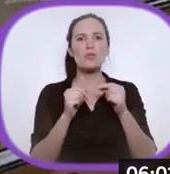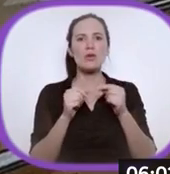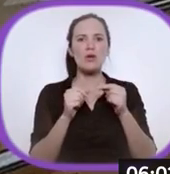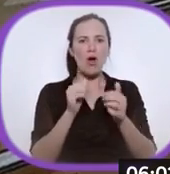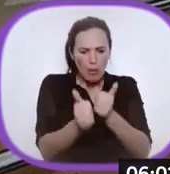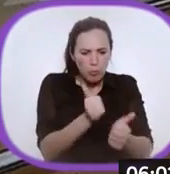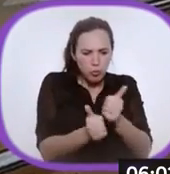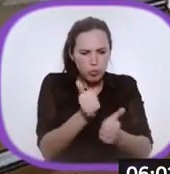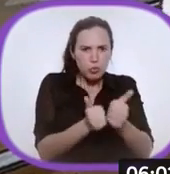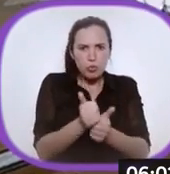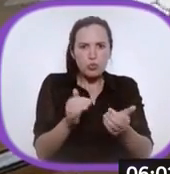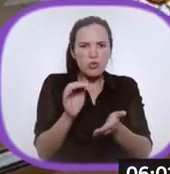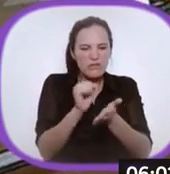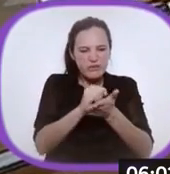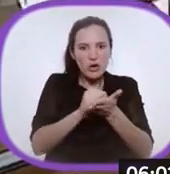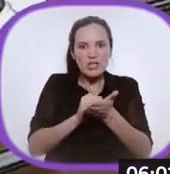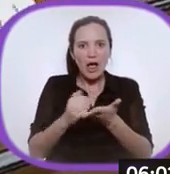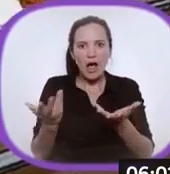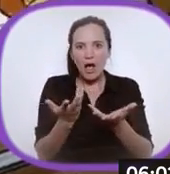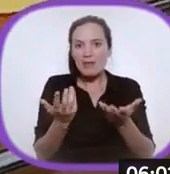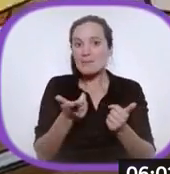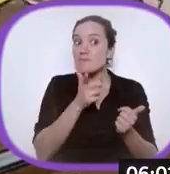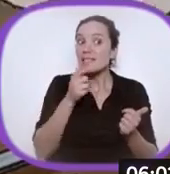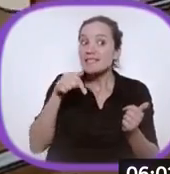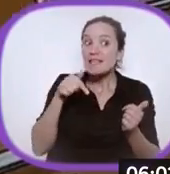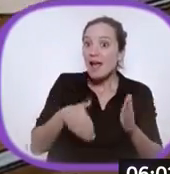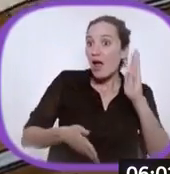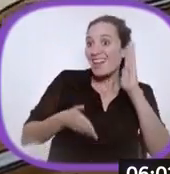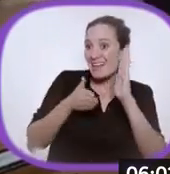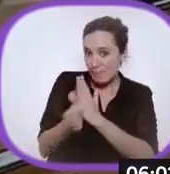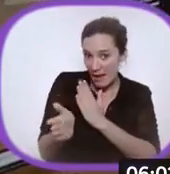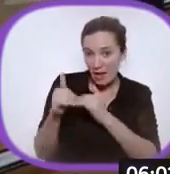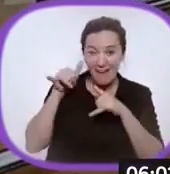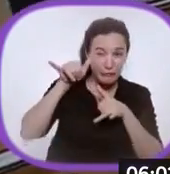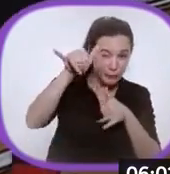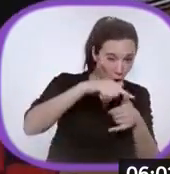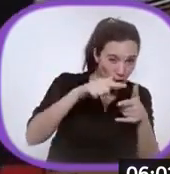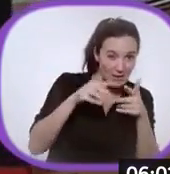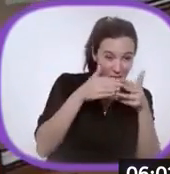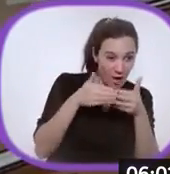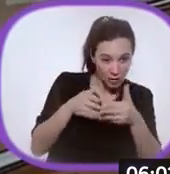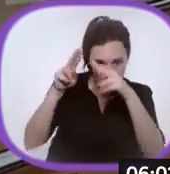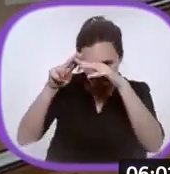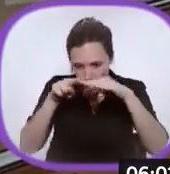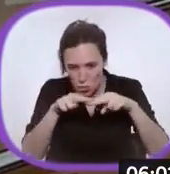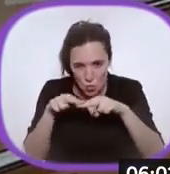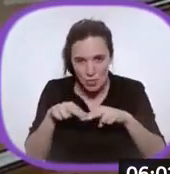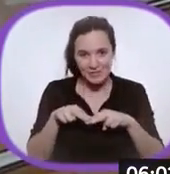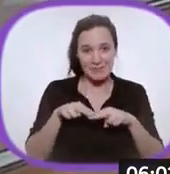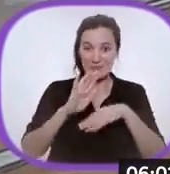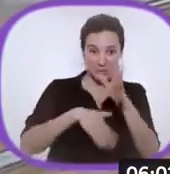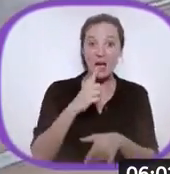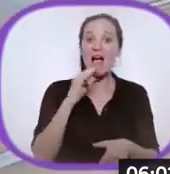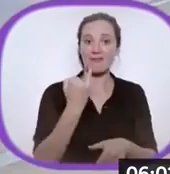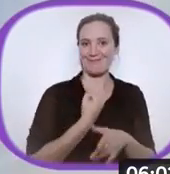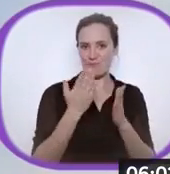sentido. Bien, al menos sabemos que este fue su puerto de partida. Revisaremos todos los barcos y aviones que salen. Bien, Por favor,